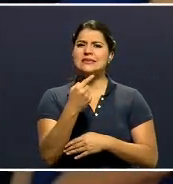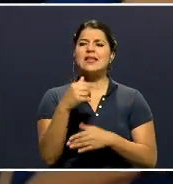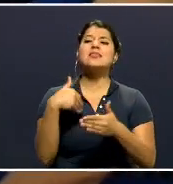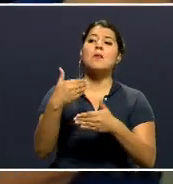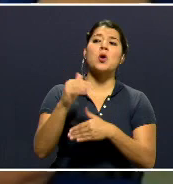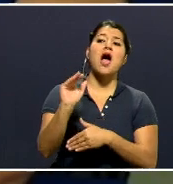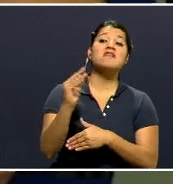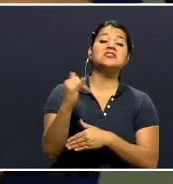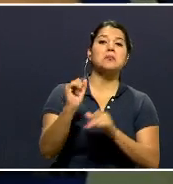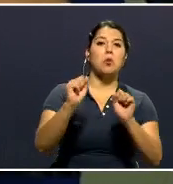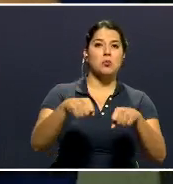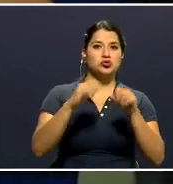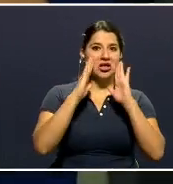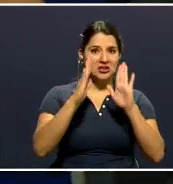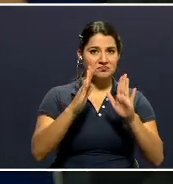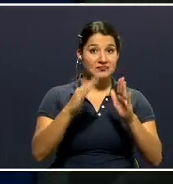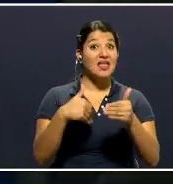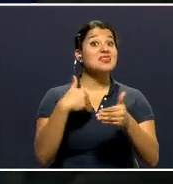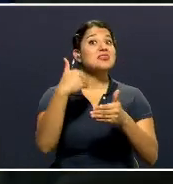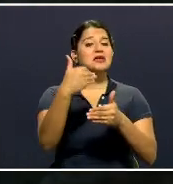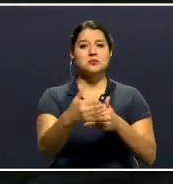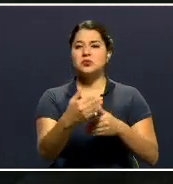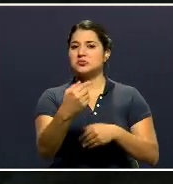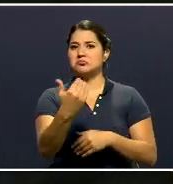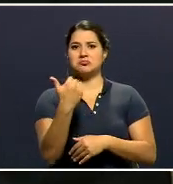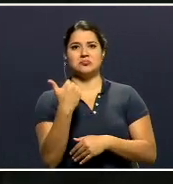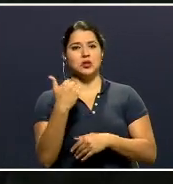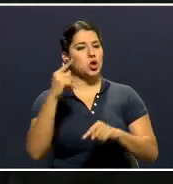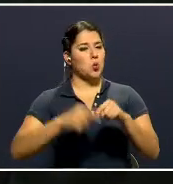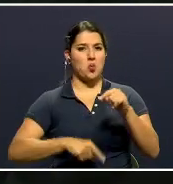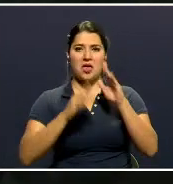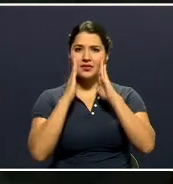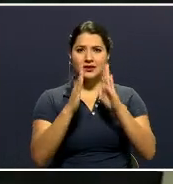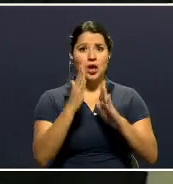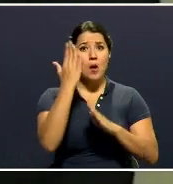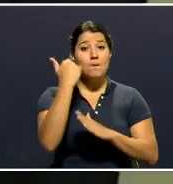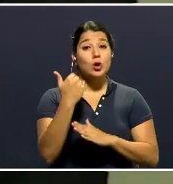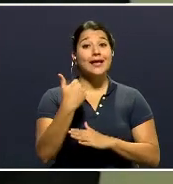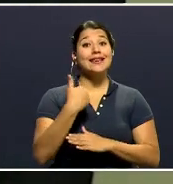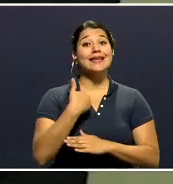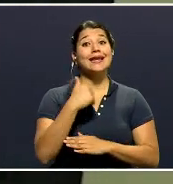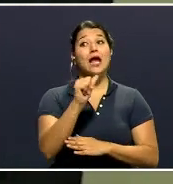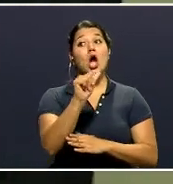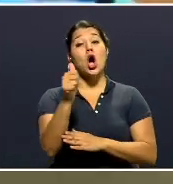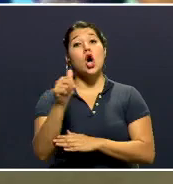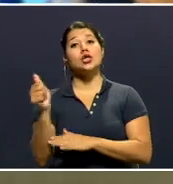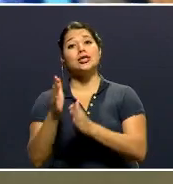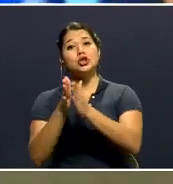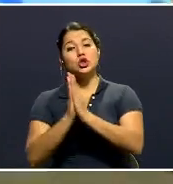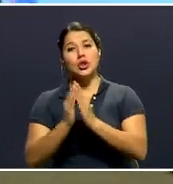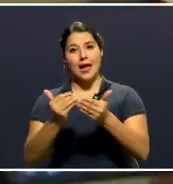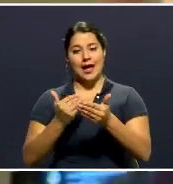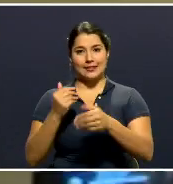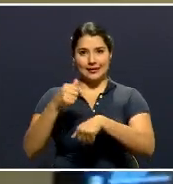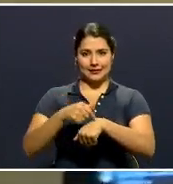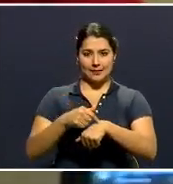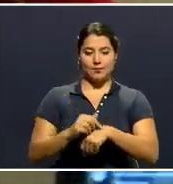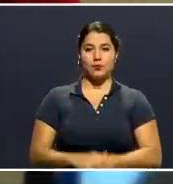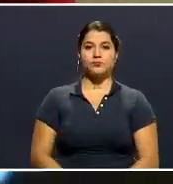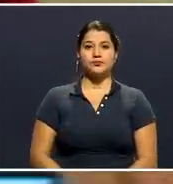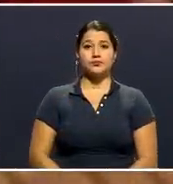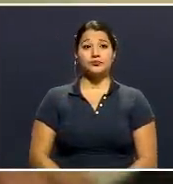si era posible. Luego nos indicaron que la ministra no podía atendernos porque habían otras solicitudes antes. Marín le